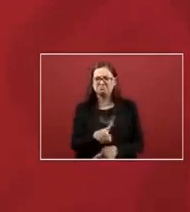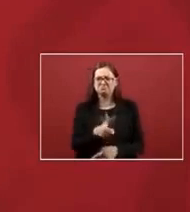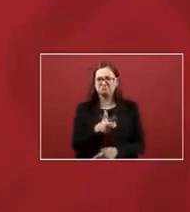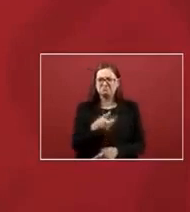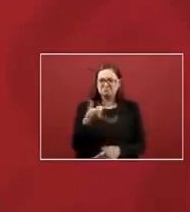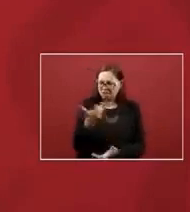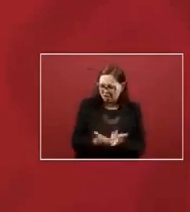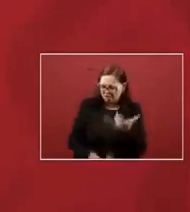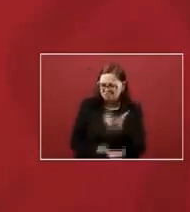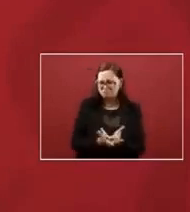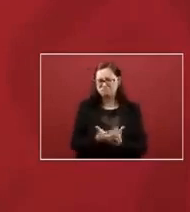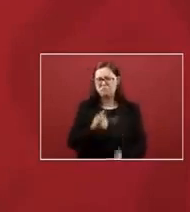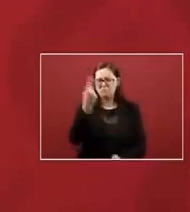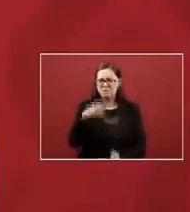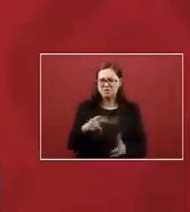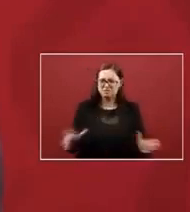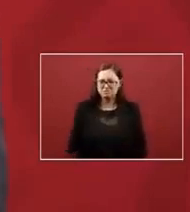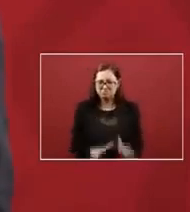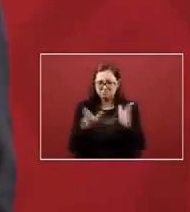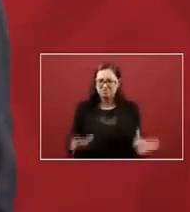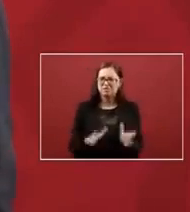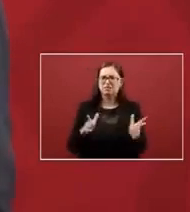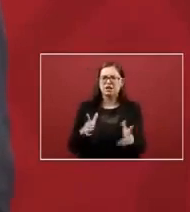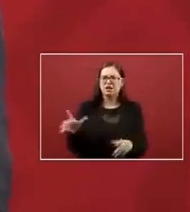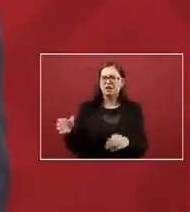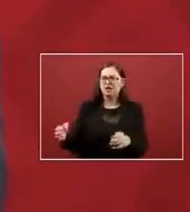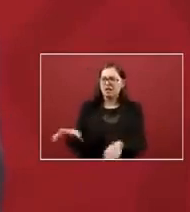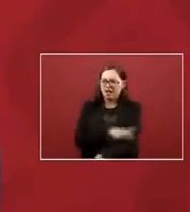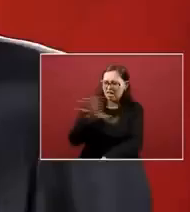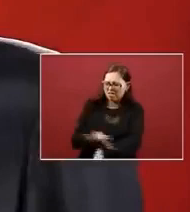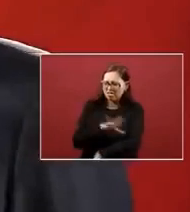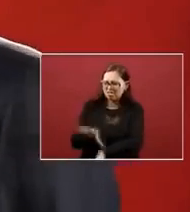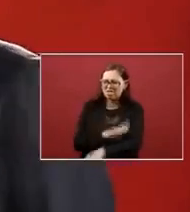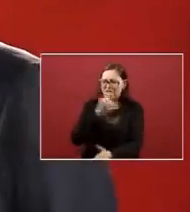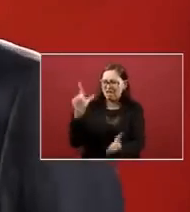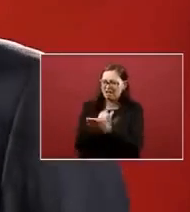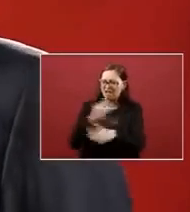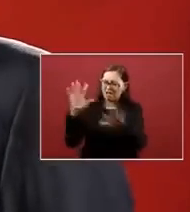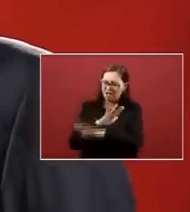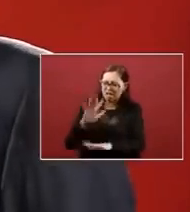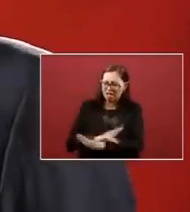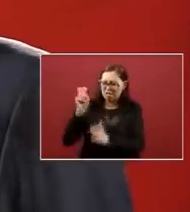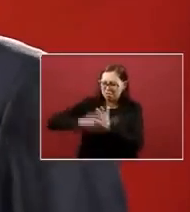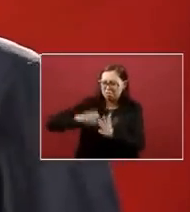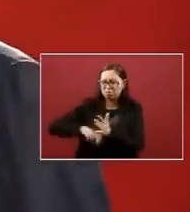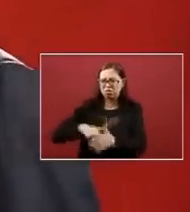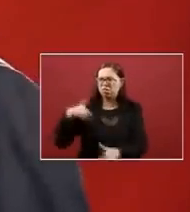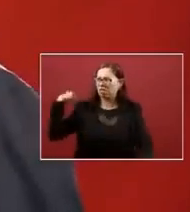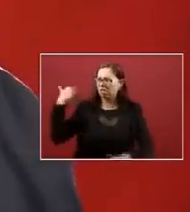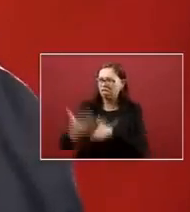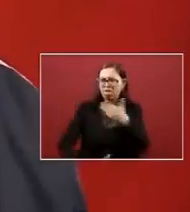ejecutó la llamada reforma energética, que resultó un fracaso, va a